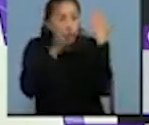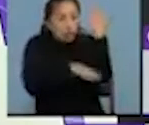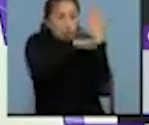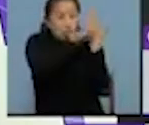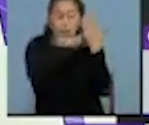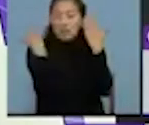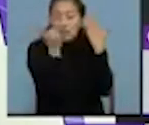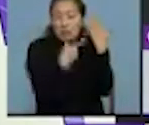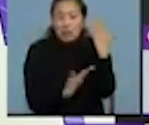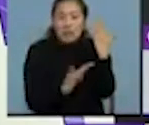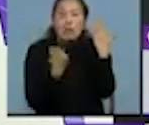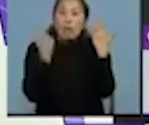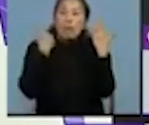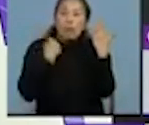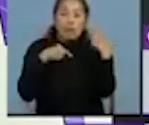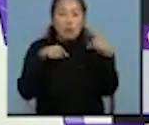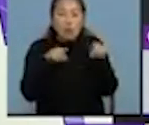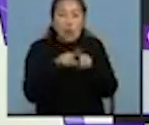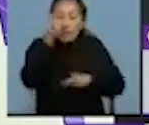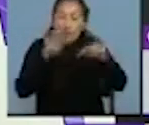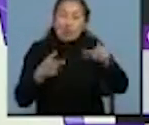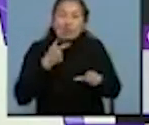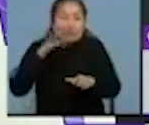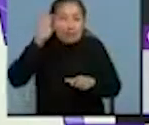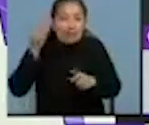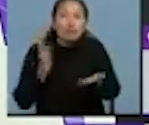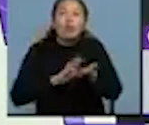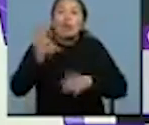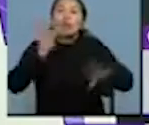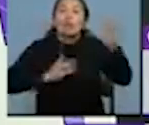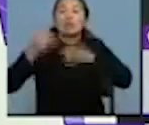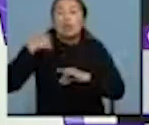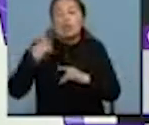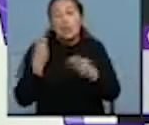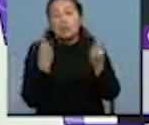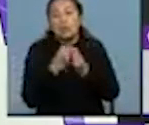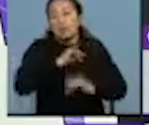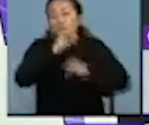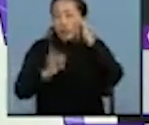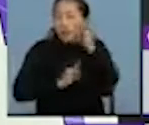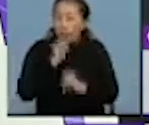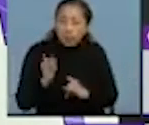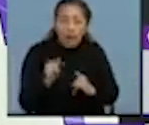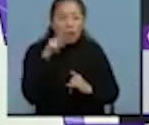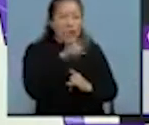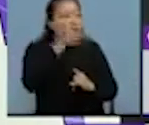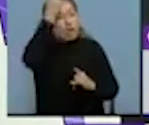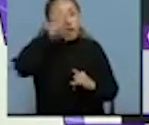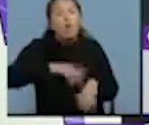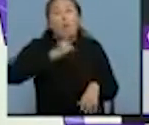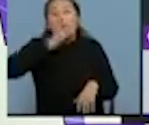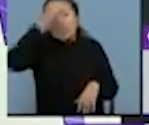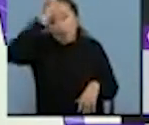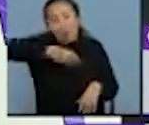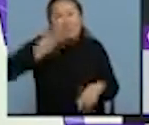fue importante. Pero bueno, más allá de esto, lo que la gente quiere saber es de la selección. Y sé que mucho no puedes hablar porque tu posición por ahí es oficial, pero